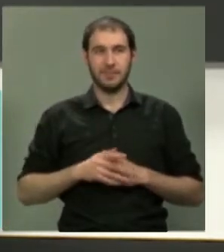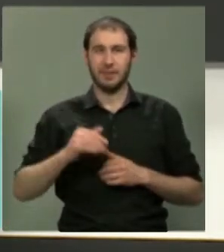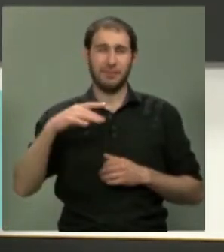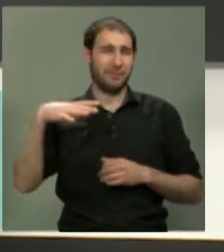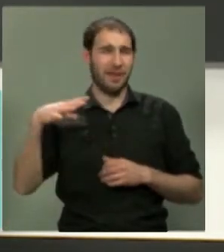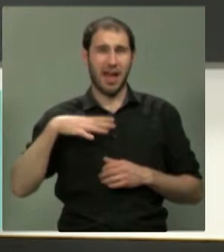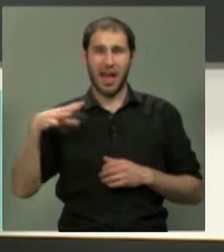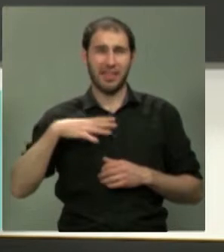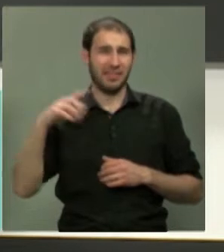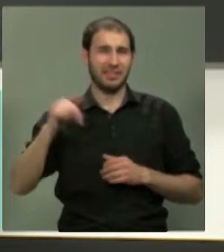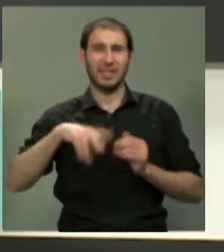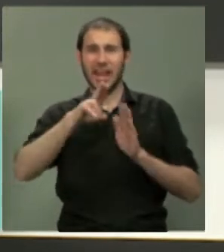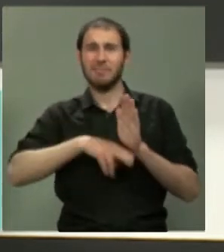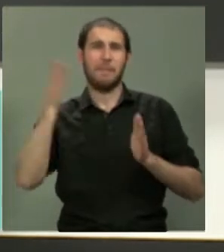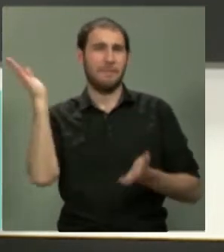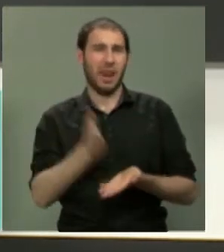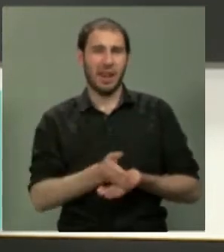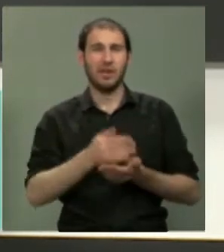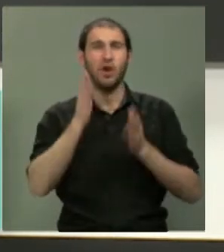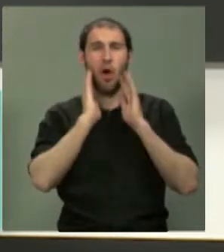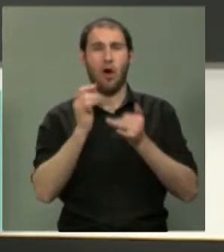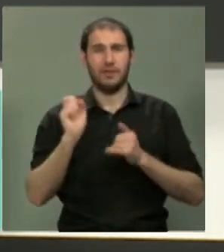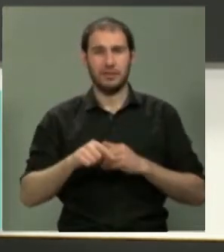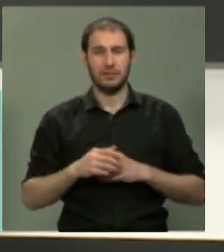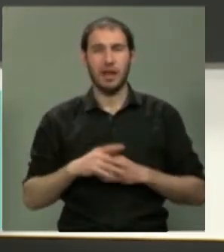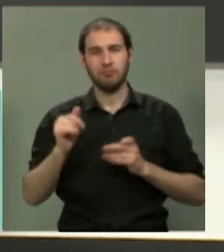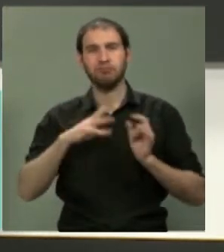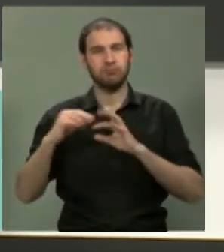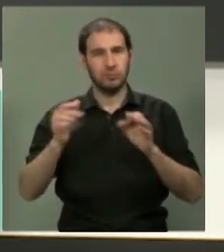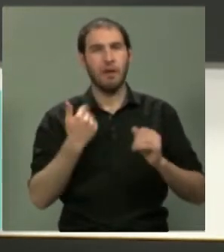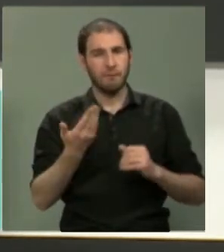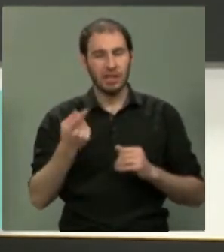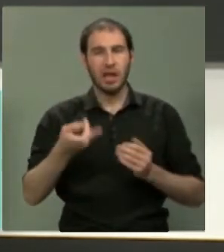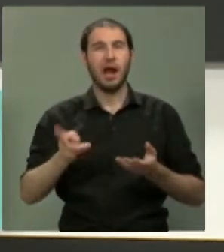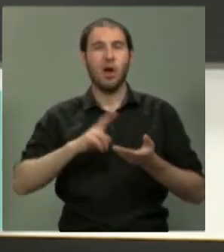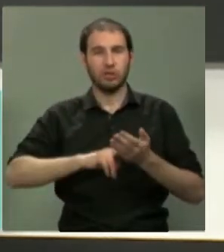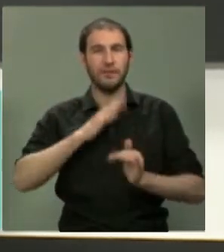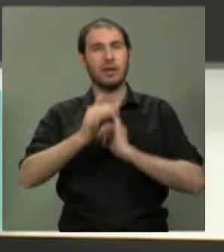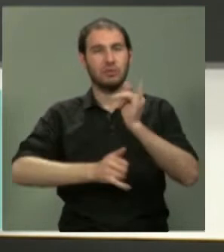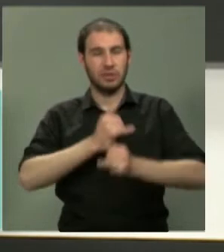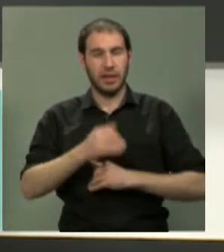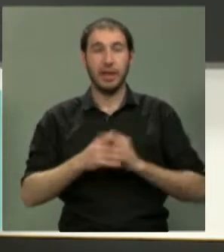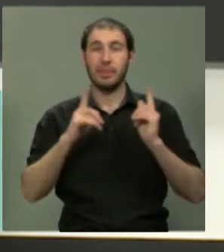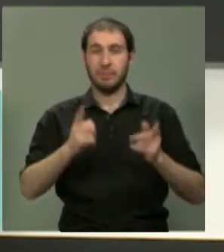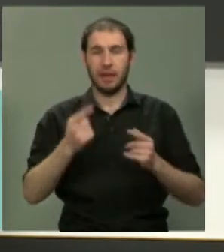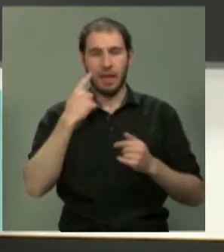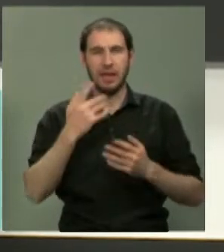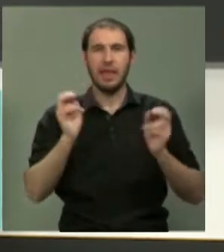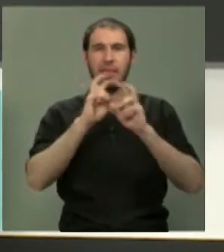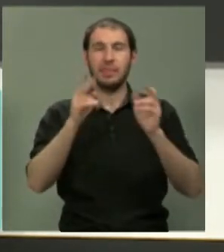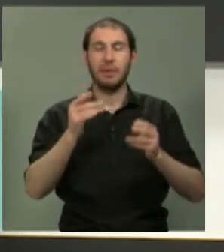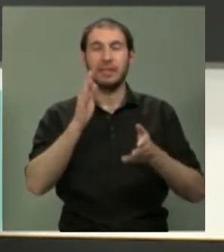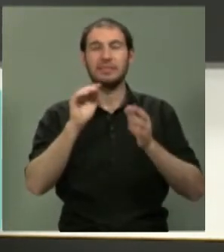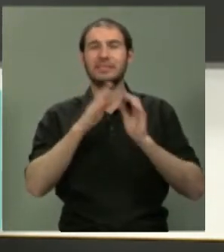lejos de tener hoy un régimen penal juvenil, ¿sí? Hay que discutirlo, hay que volver a ponerlo en agenda y también vamos a ver un poco el tema del